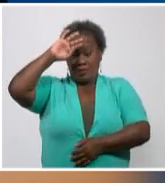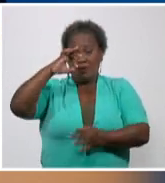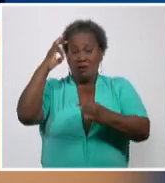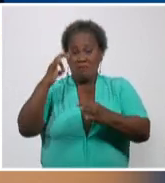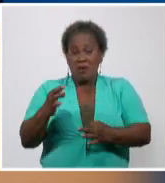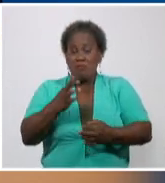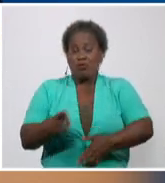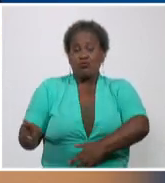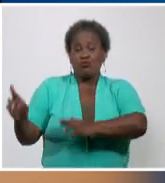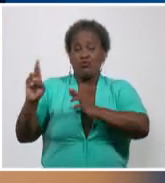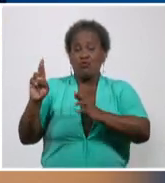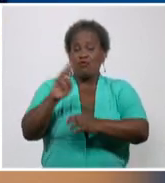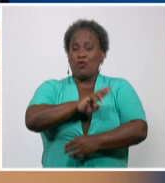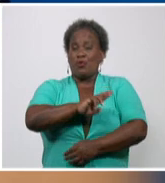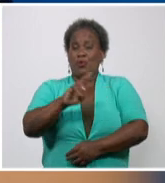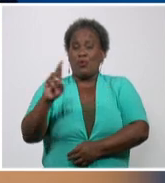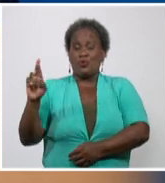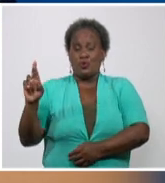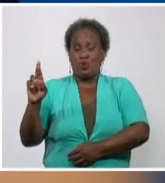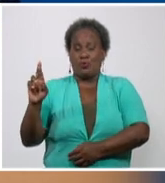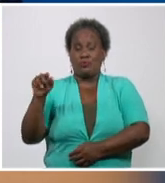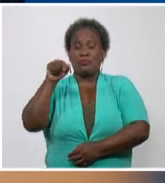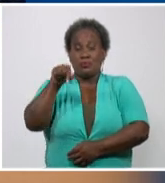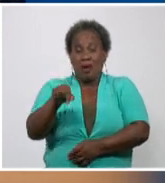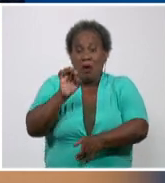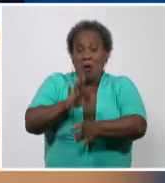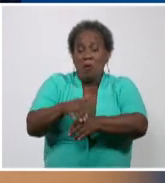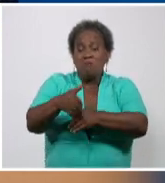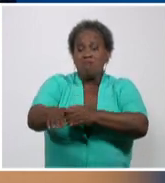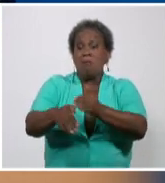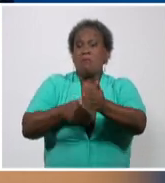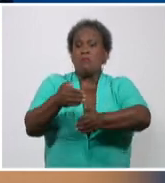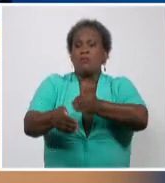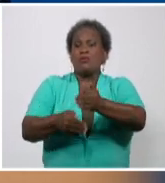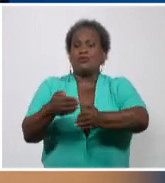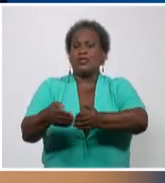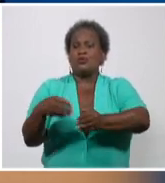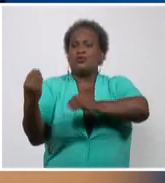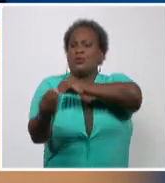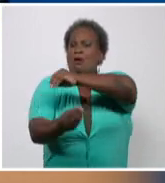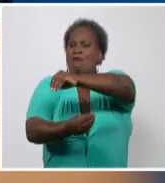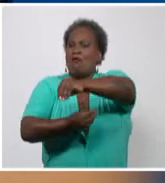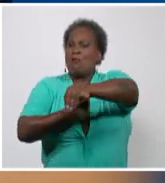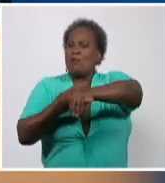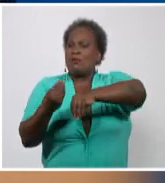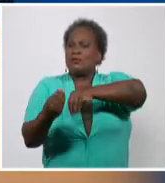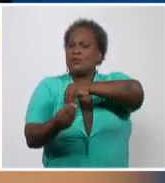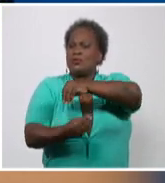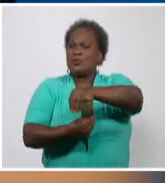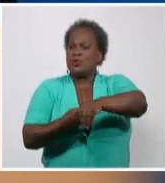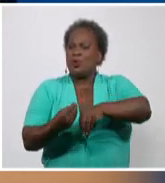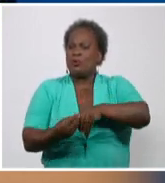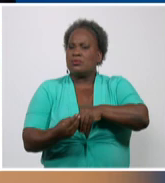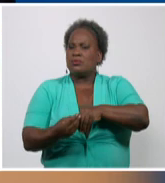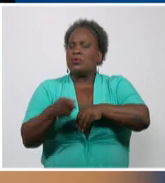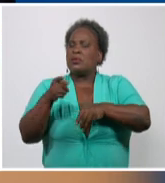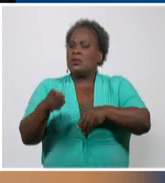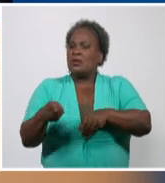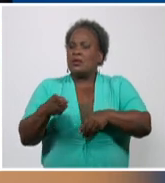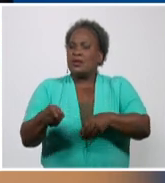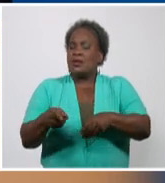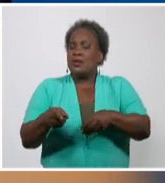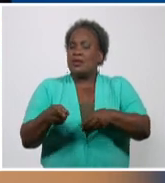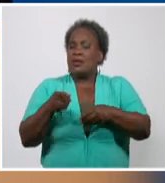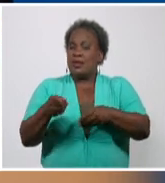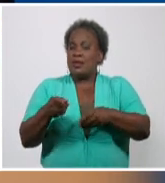de la revolución, tuvo lugar un proceso de transformaciones radicales que dio un golpe demoledor a